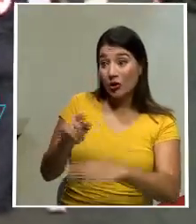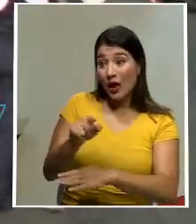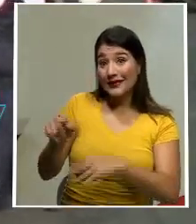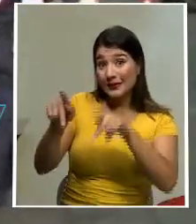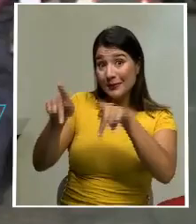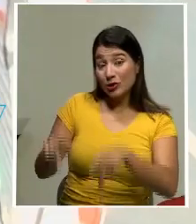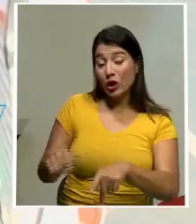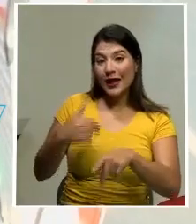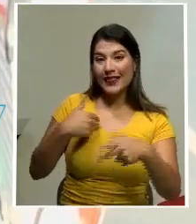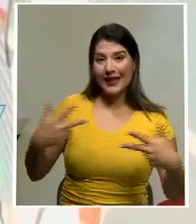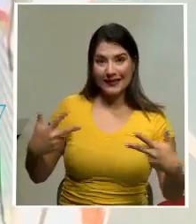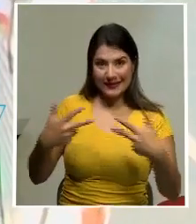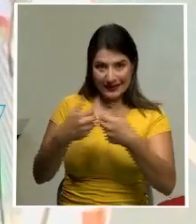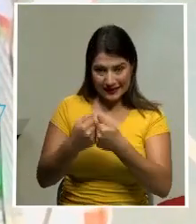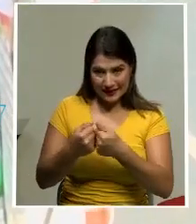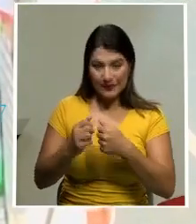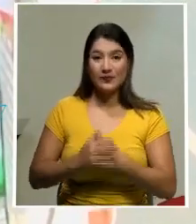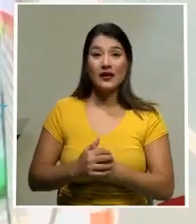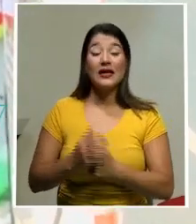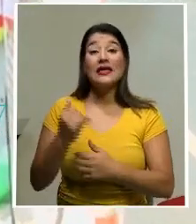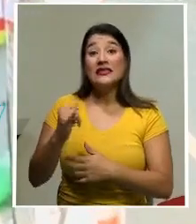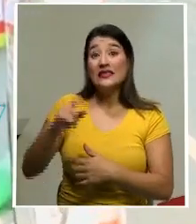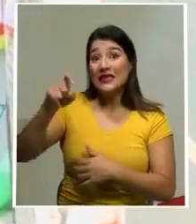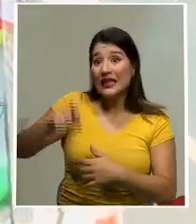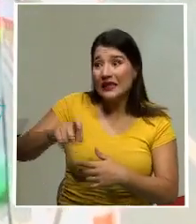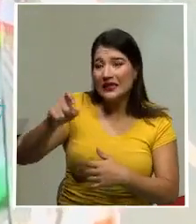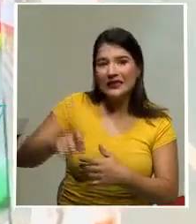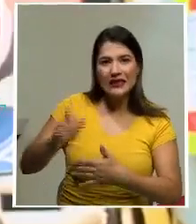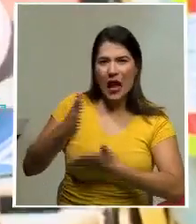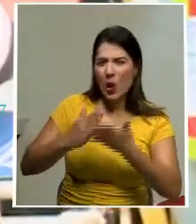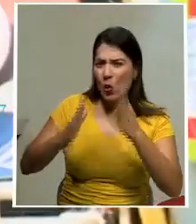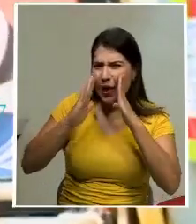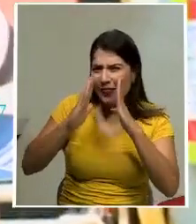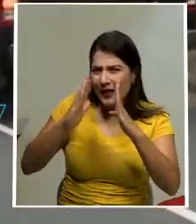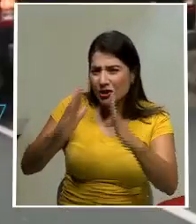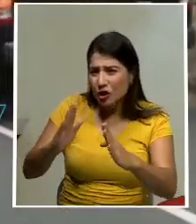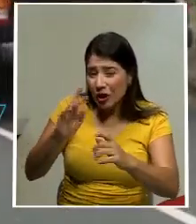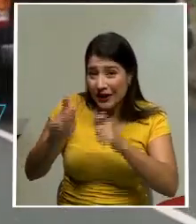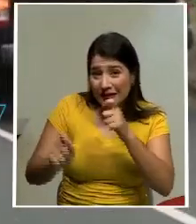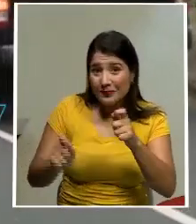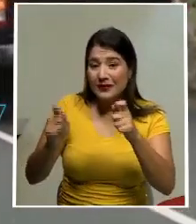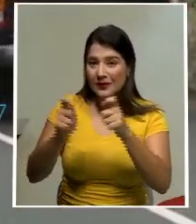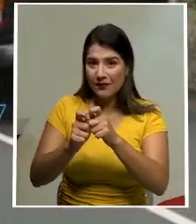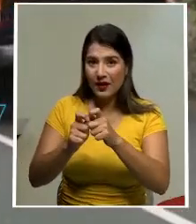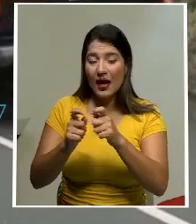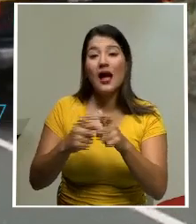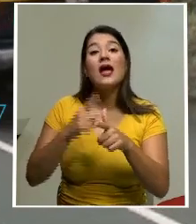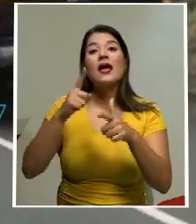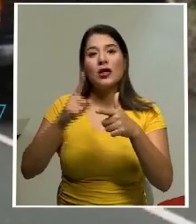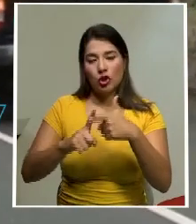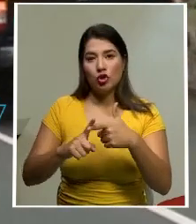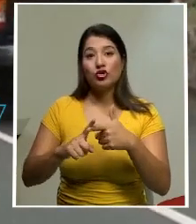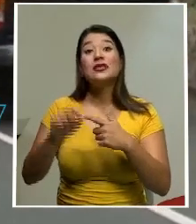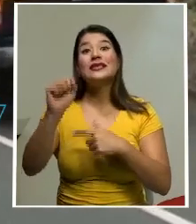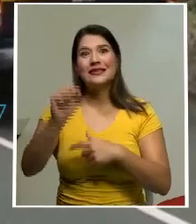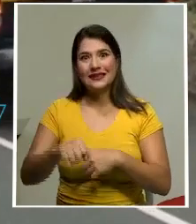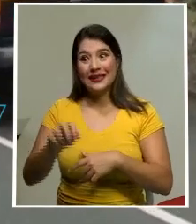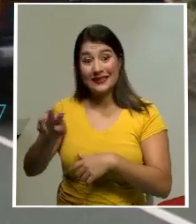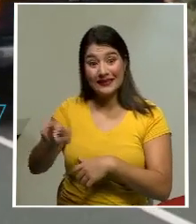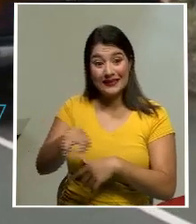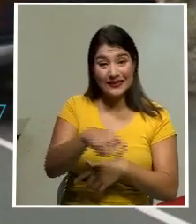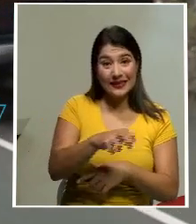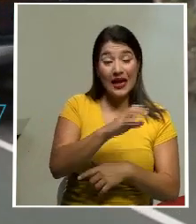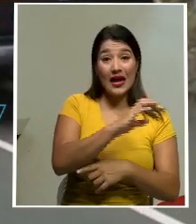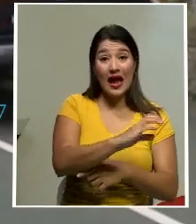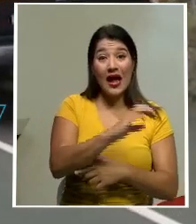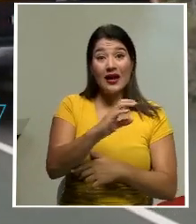tránsito. De requerir tratamiento crónico derivado de las secuelas del accidente, los pacientes serán referidos a la Caja de Seguro Social en el momento en